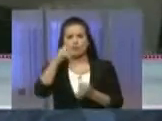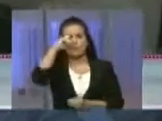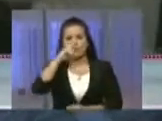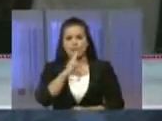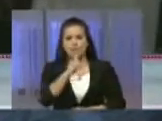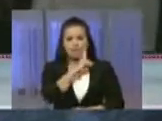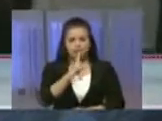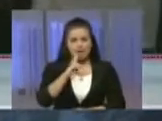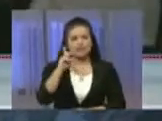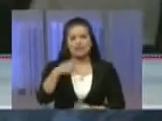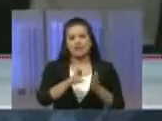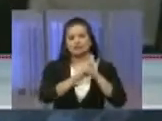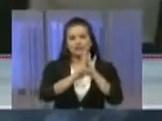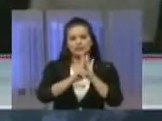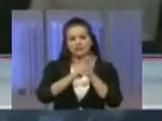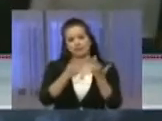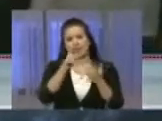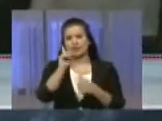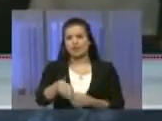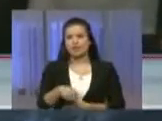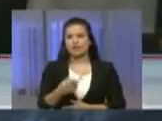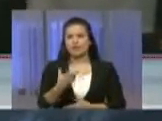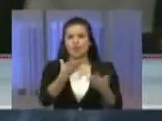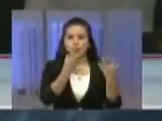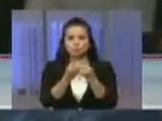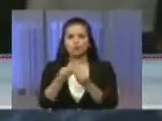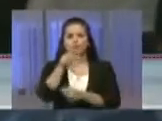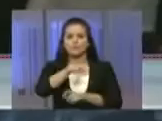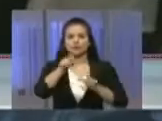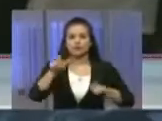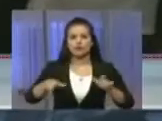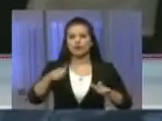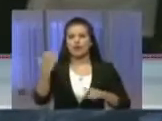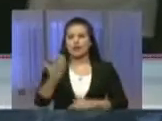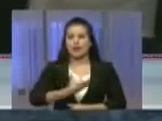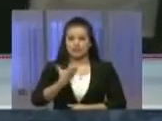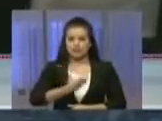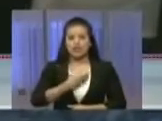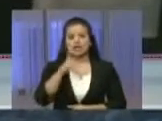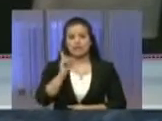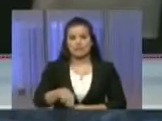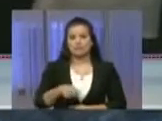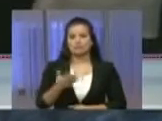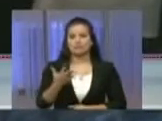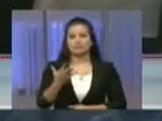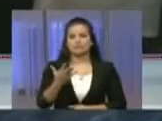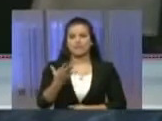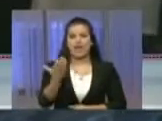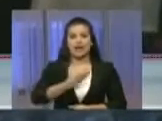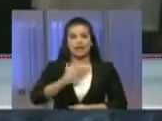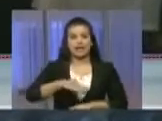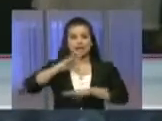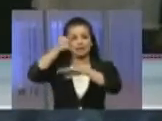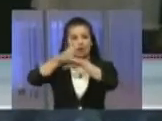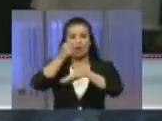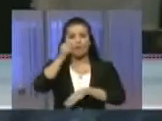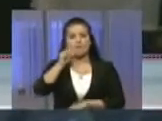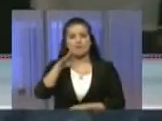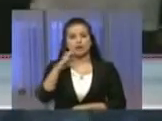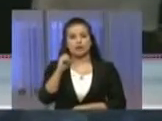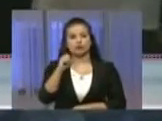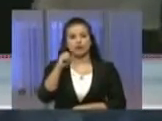representantes en conjunto con la las personas de la alcaldía nuestro eh alcalde Marc Ramos